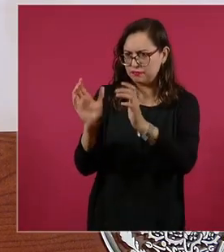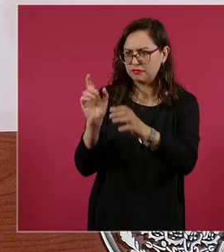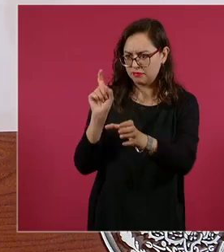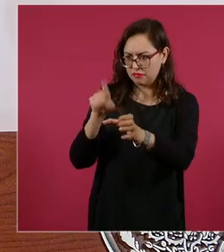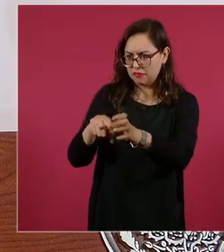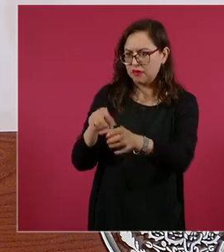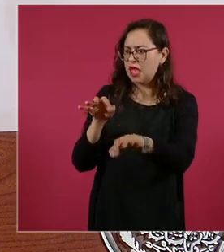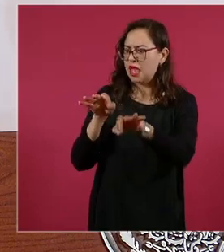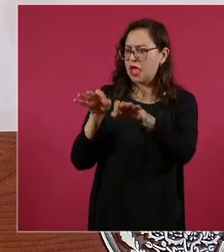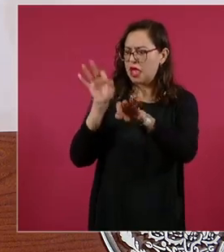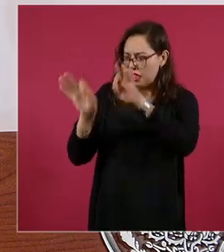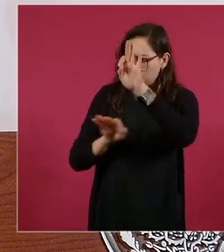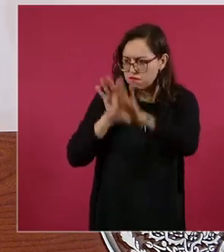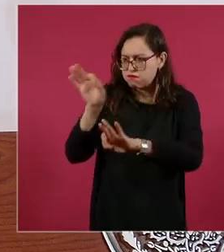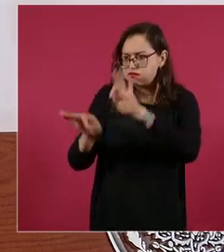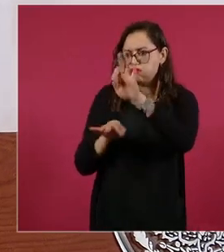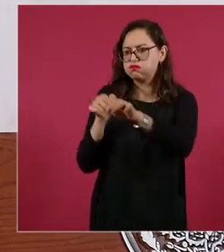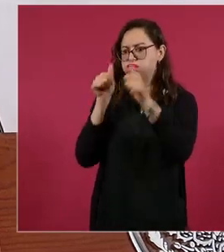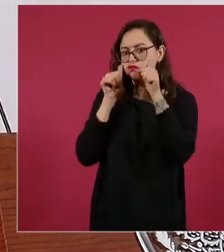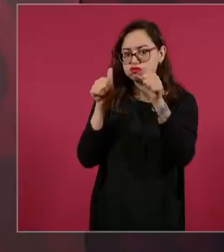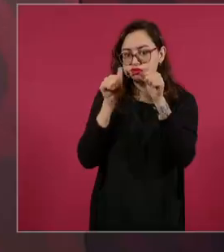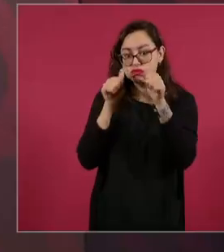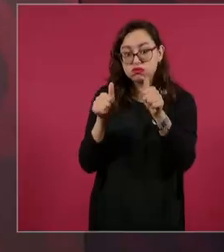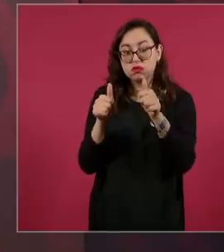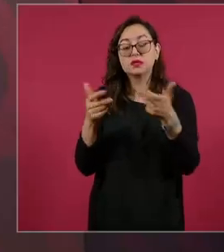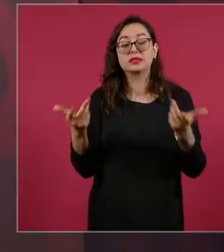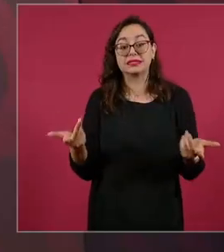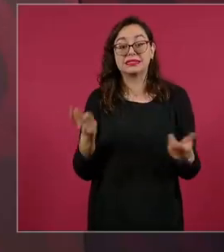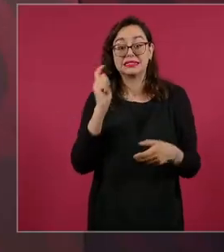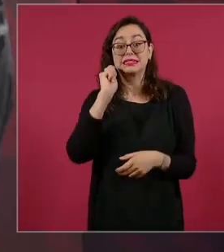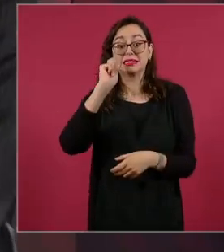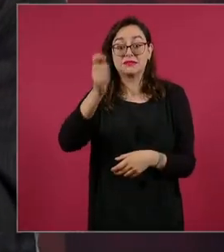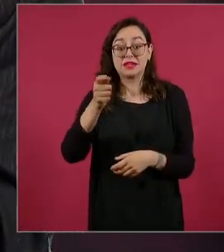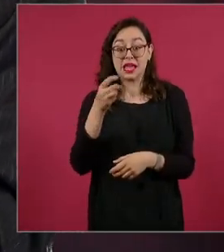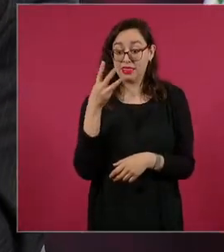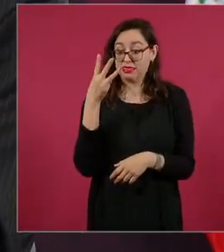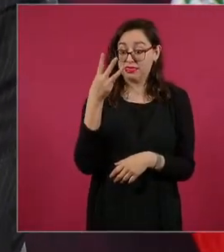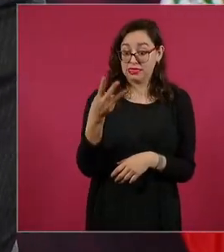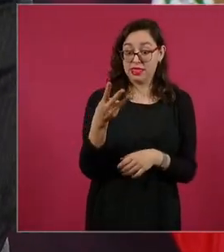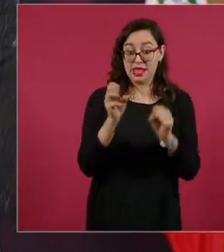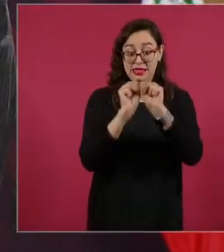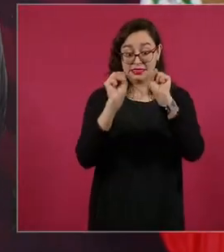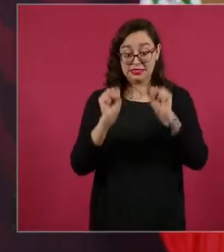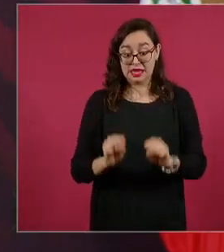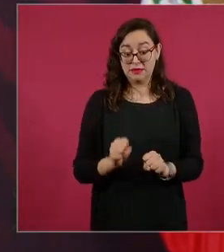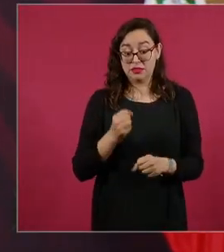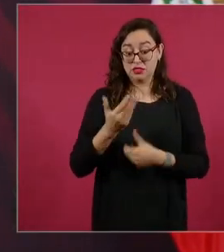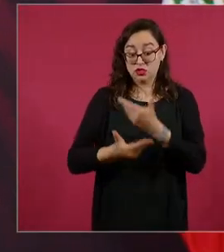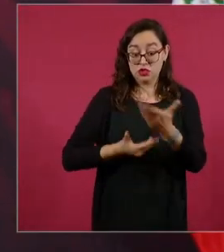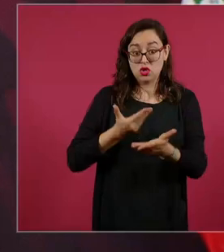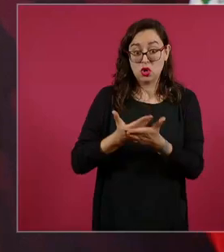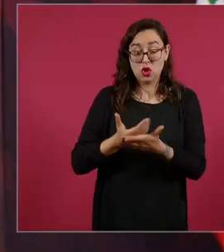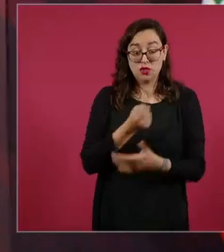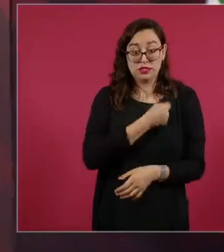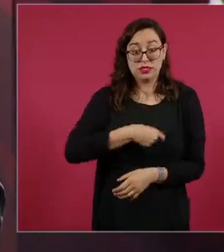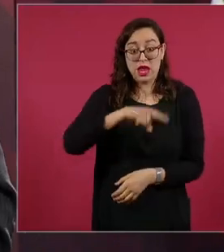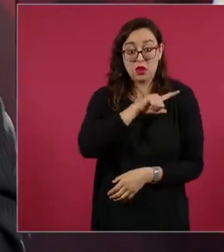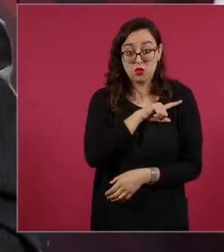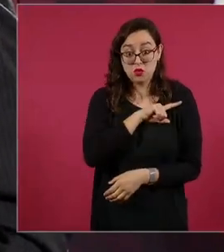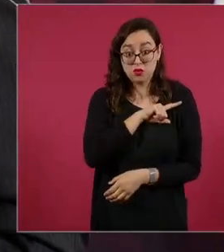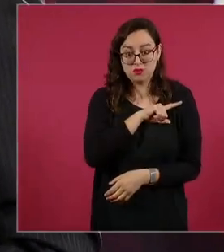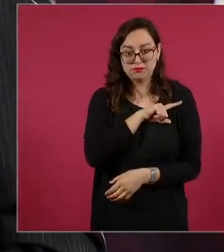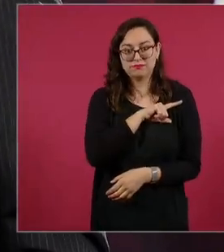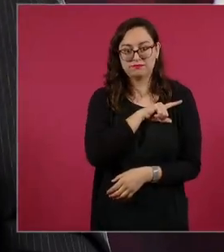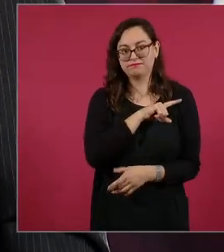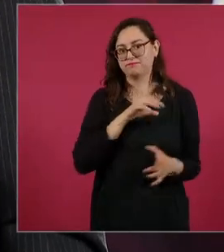entonces se van a integrar los servicios de salud del gobierno federal y vamos a comenzar